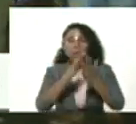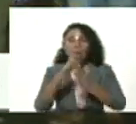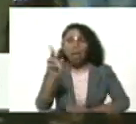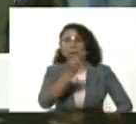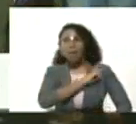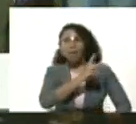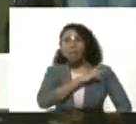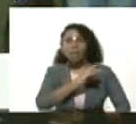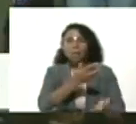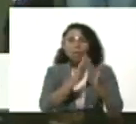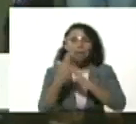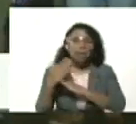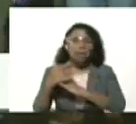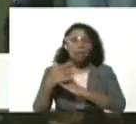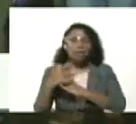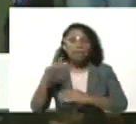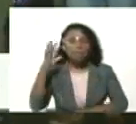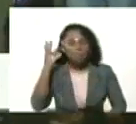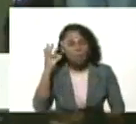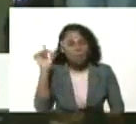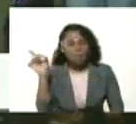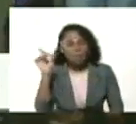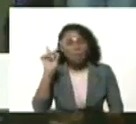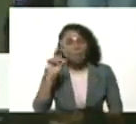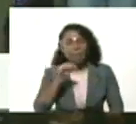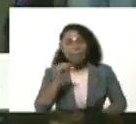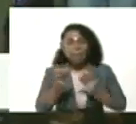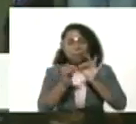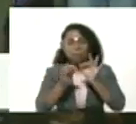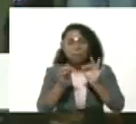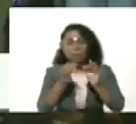de esta comunidad RAS, que es Yoleni, también, que nos va a dar unas